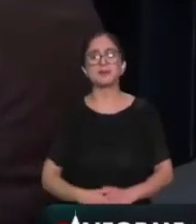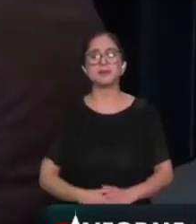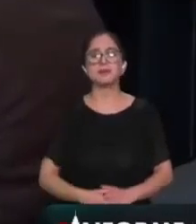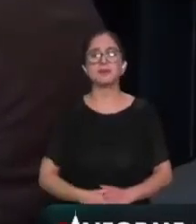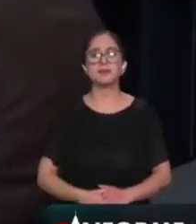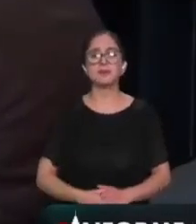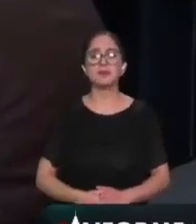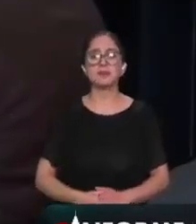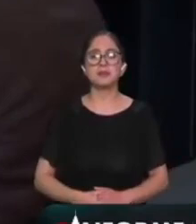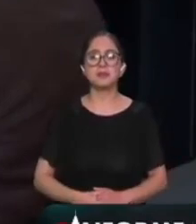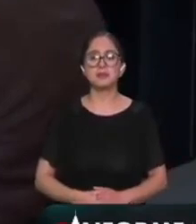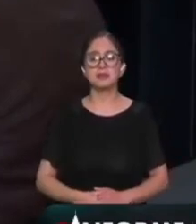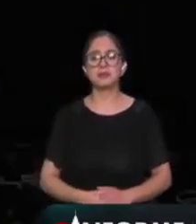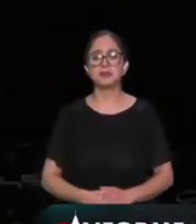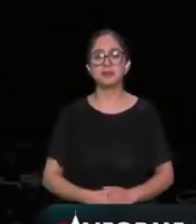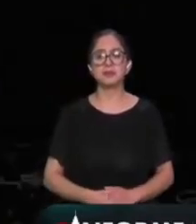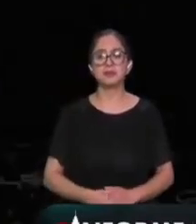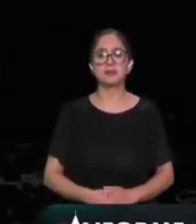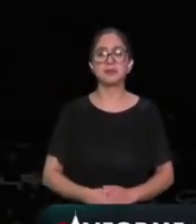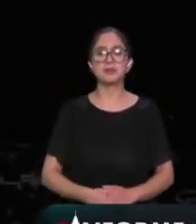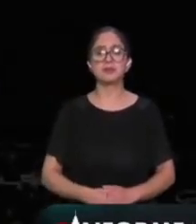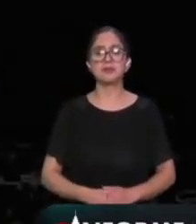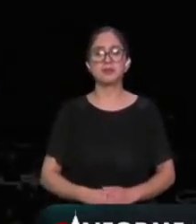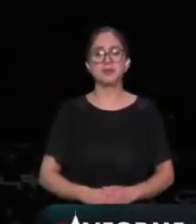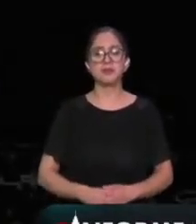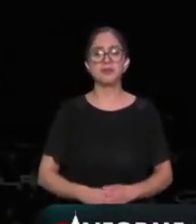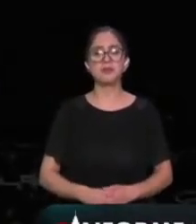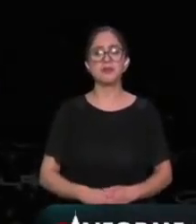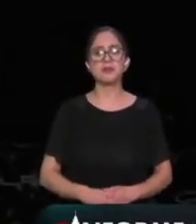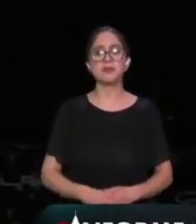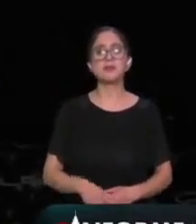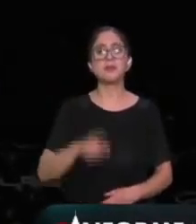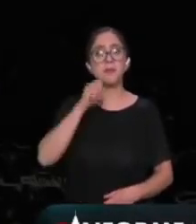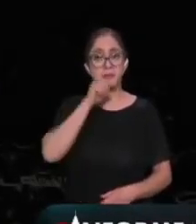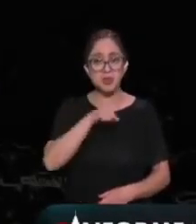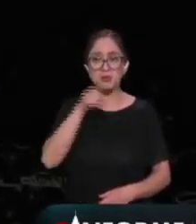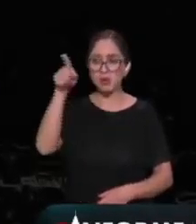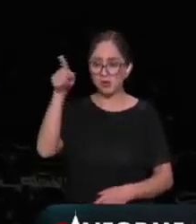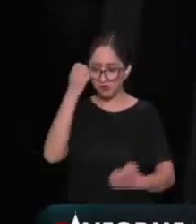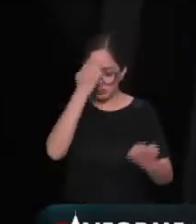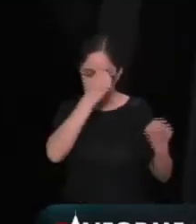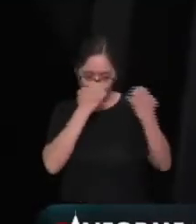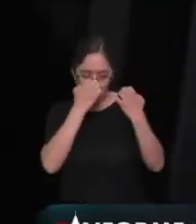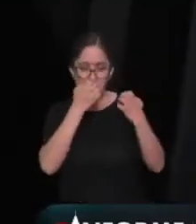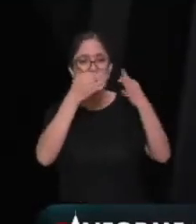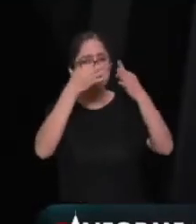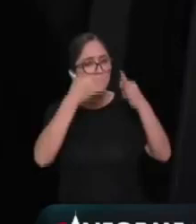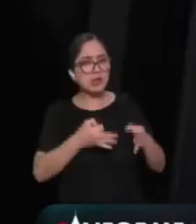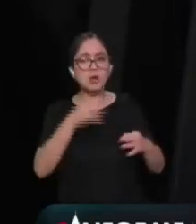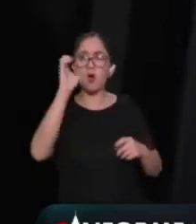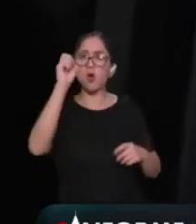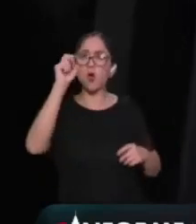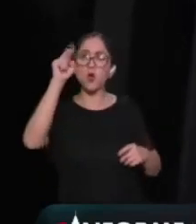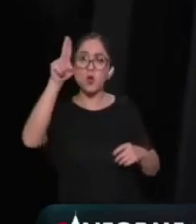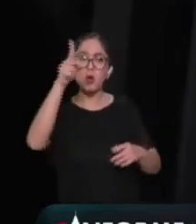Atención a Víctimas. Sí. Y tiene que ver con el documento de la ONU. En eso ha